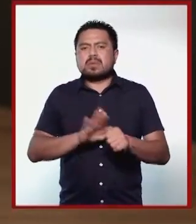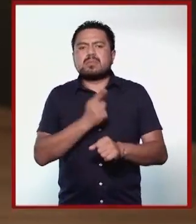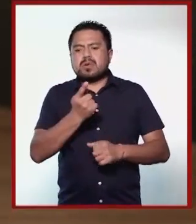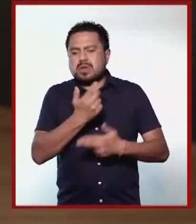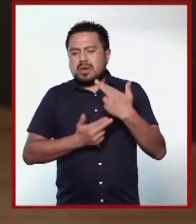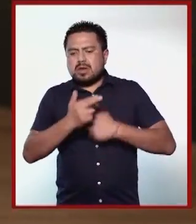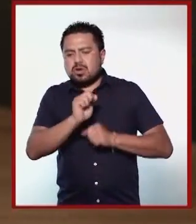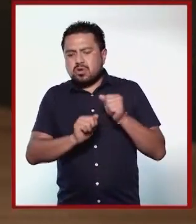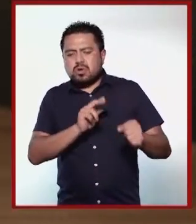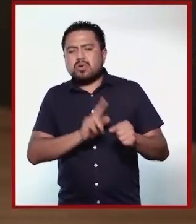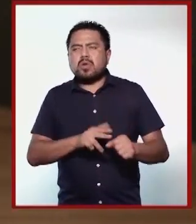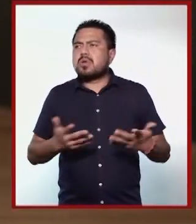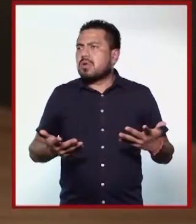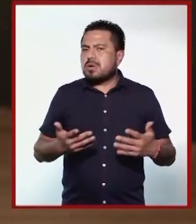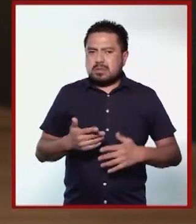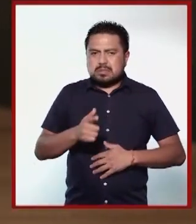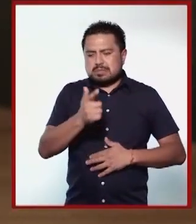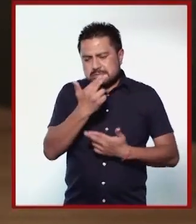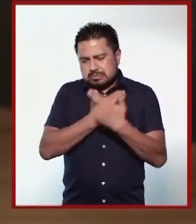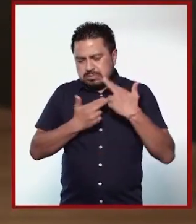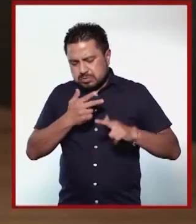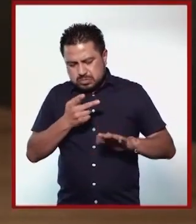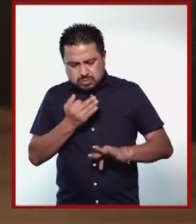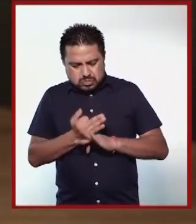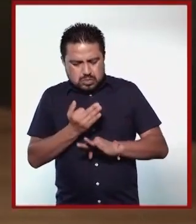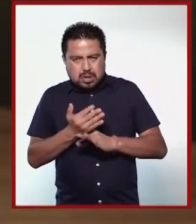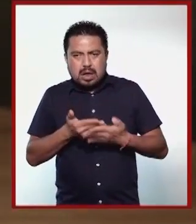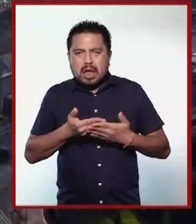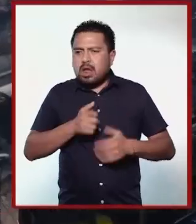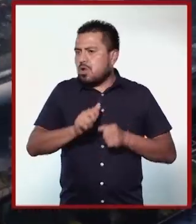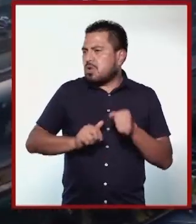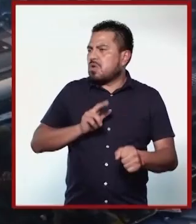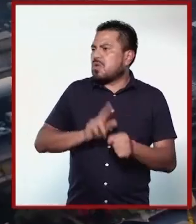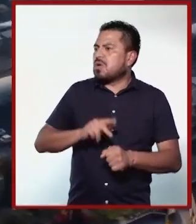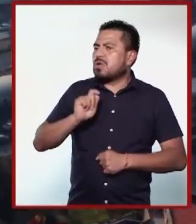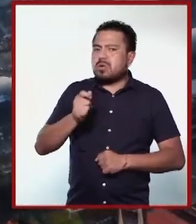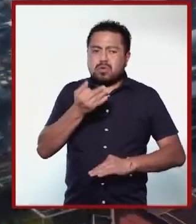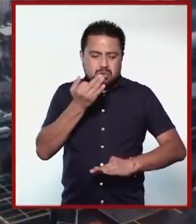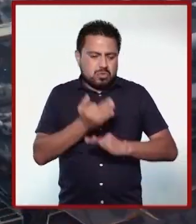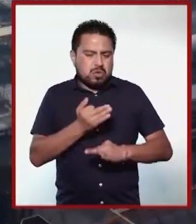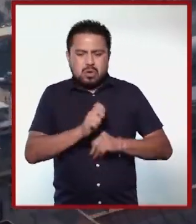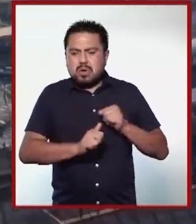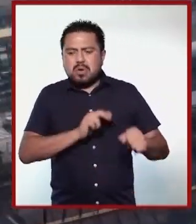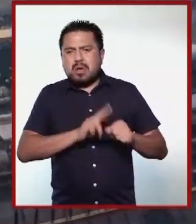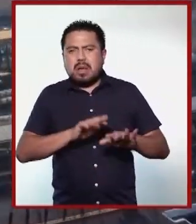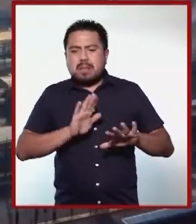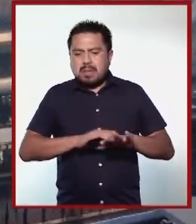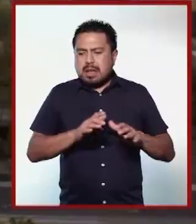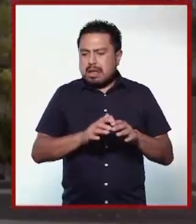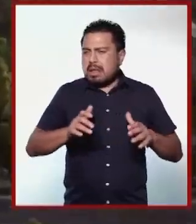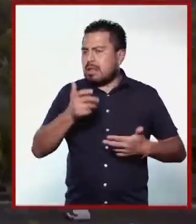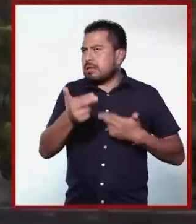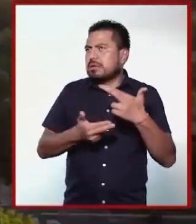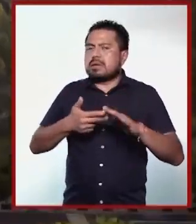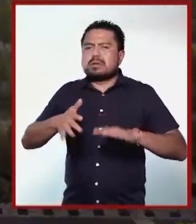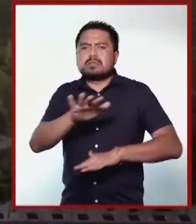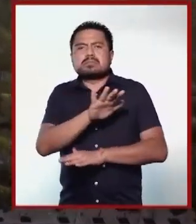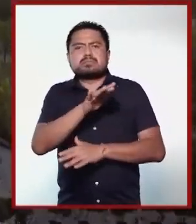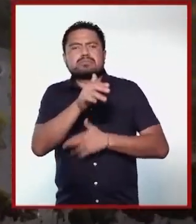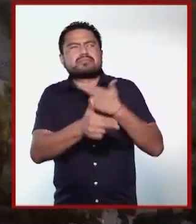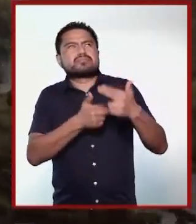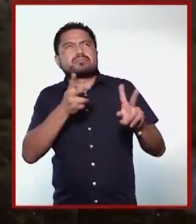la normalidad? Repasemos lo que hasta ahora ha sido normal. Hoy es normal que la creciente contaminación del aire